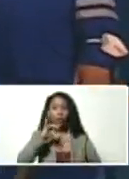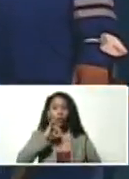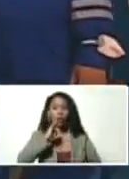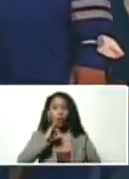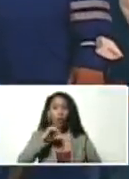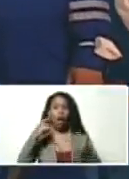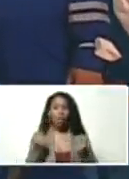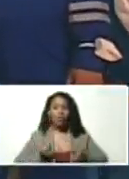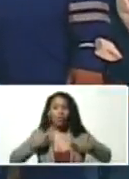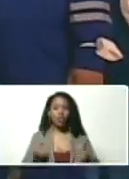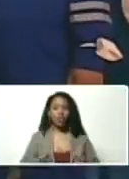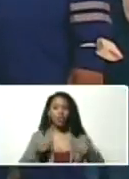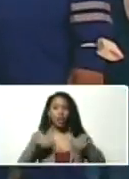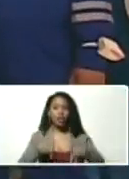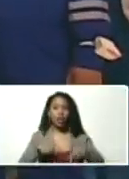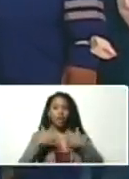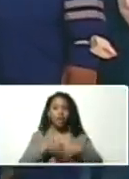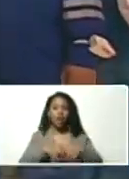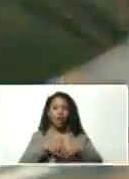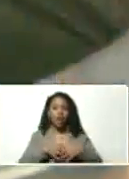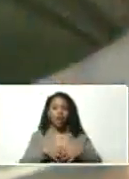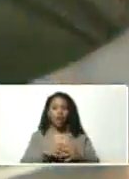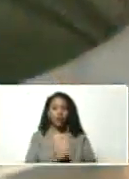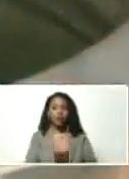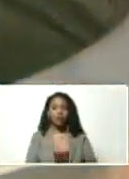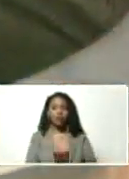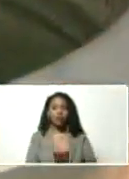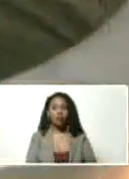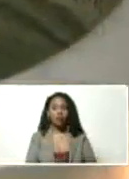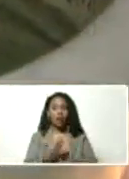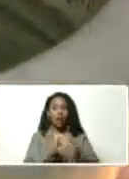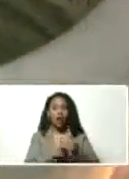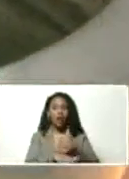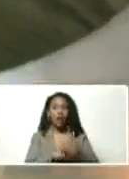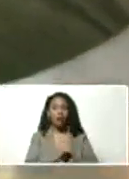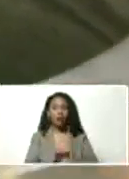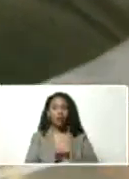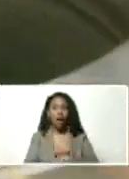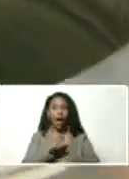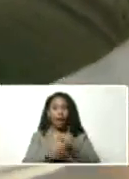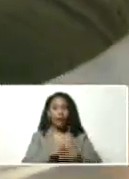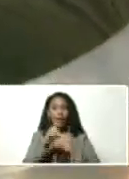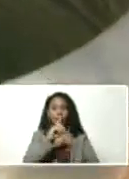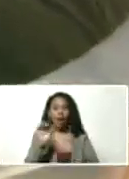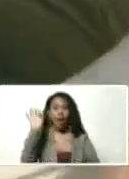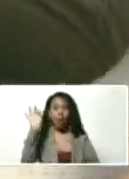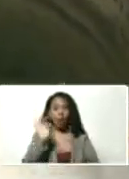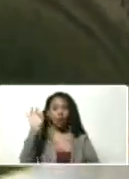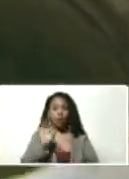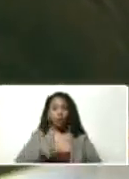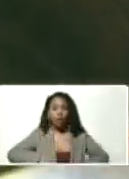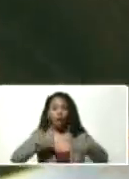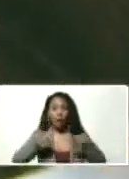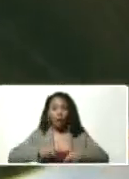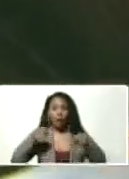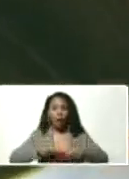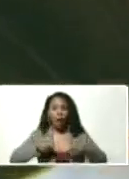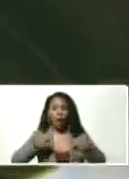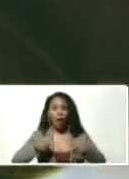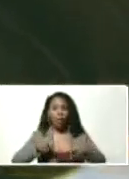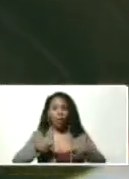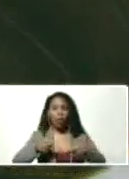reactivación de esta planta Propilven, que va a abastecer el 100% del mercado de